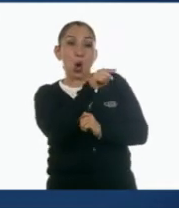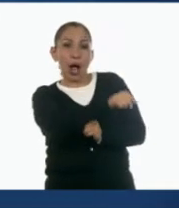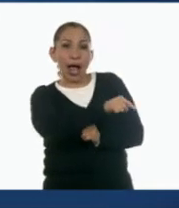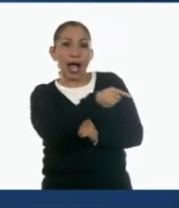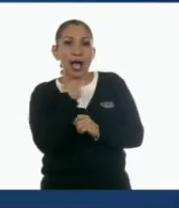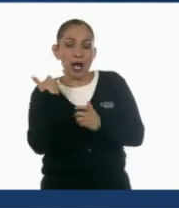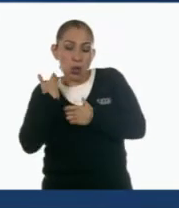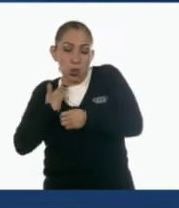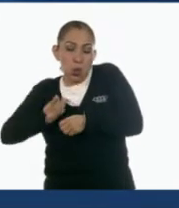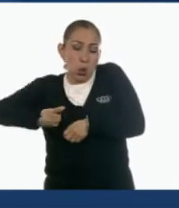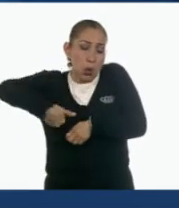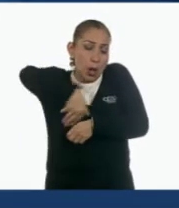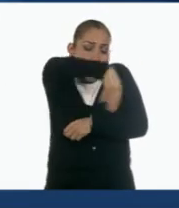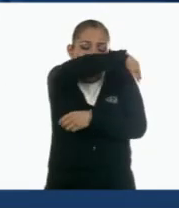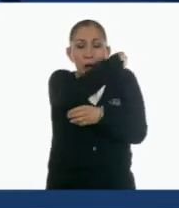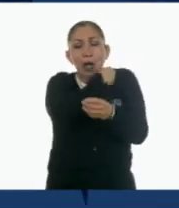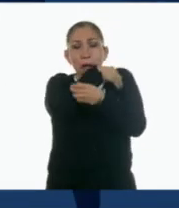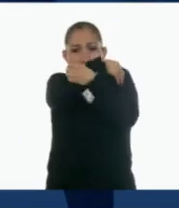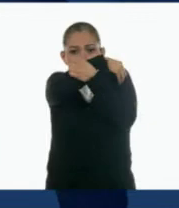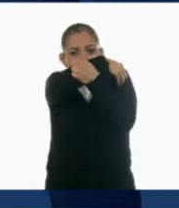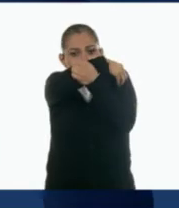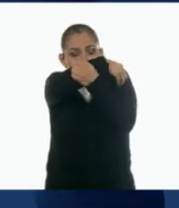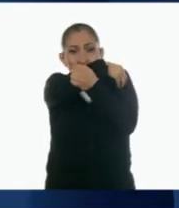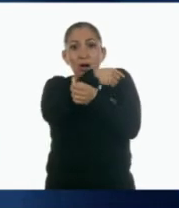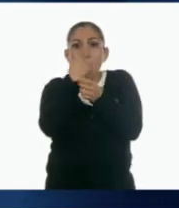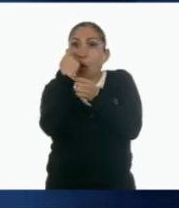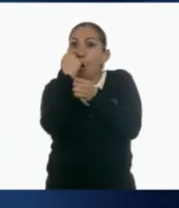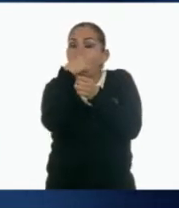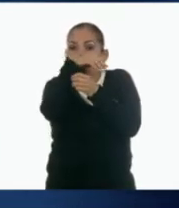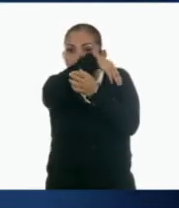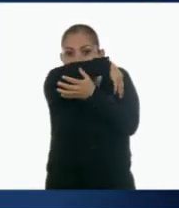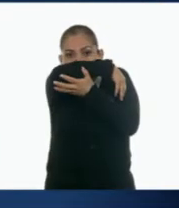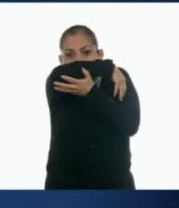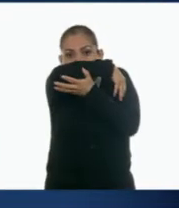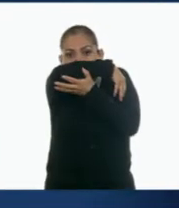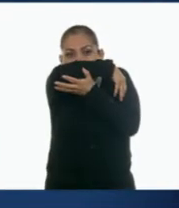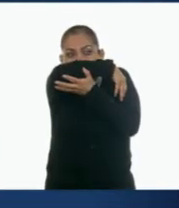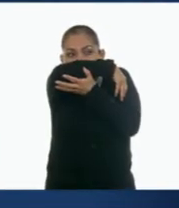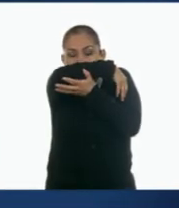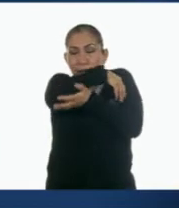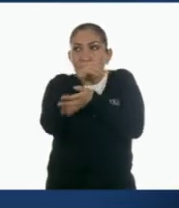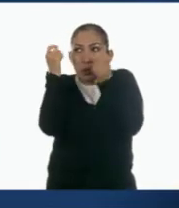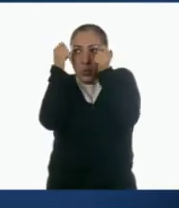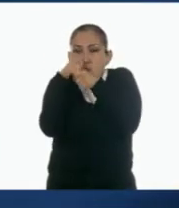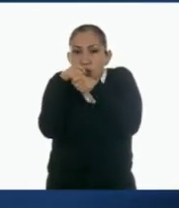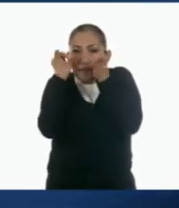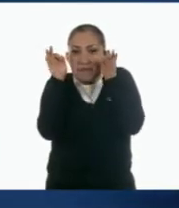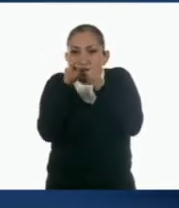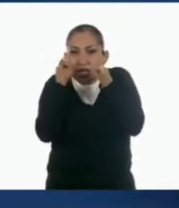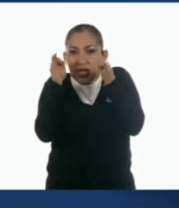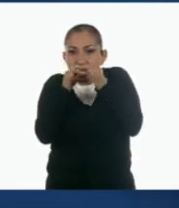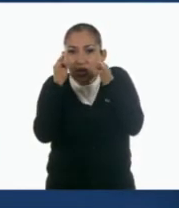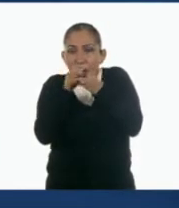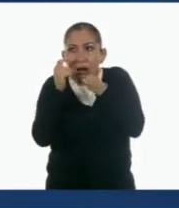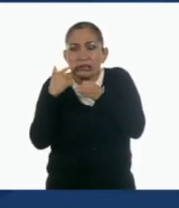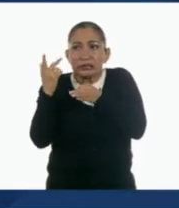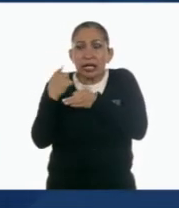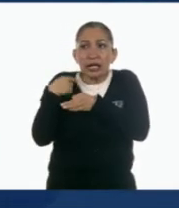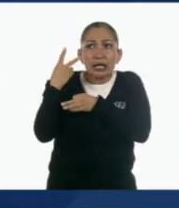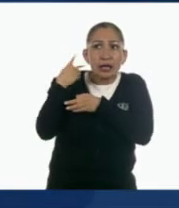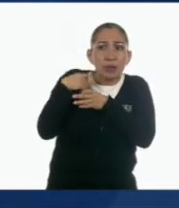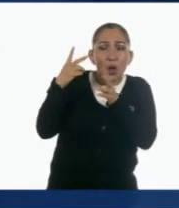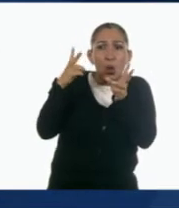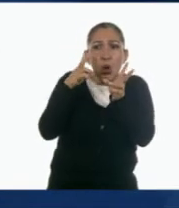se embozaban completamente dejando descubiertos solo los ojos. Agobiados por el frío, pesadamente se movían